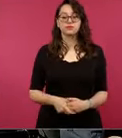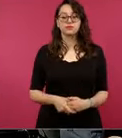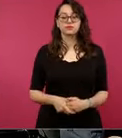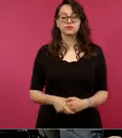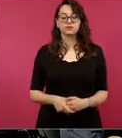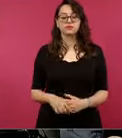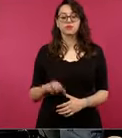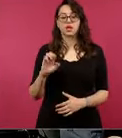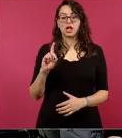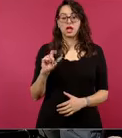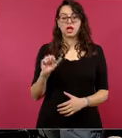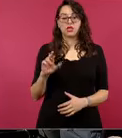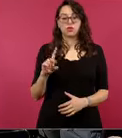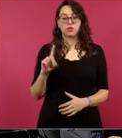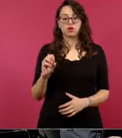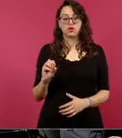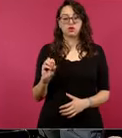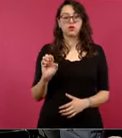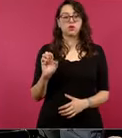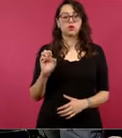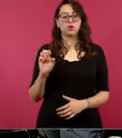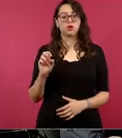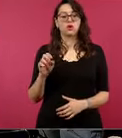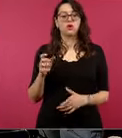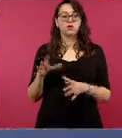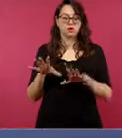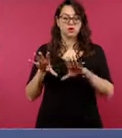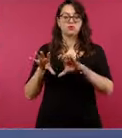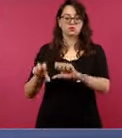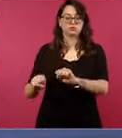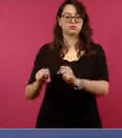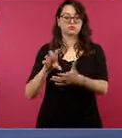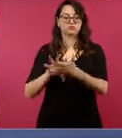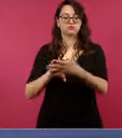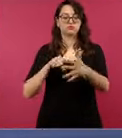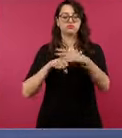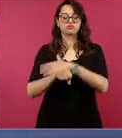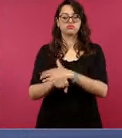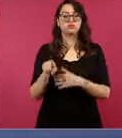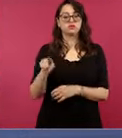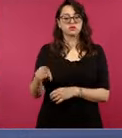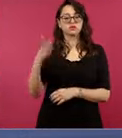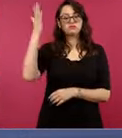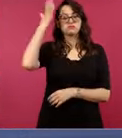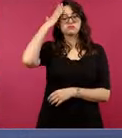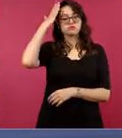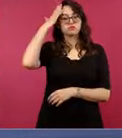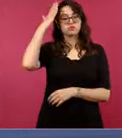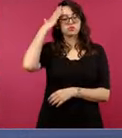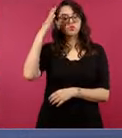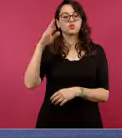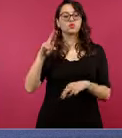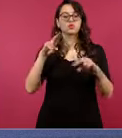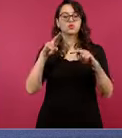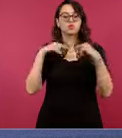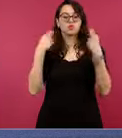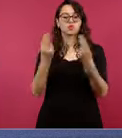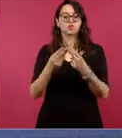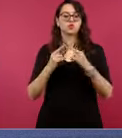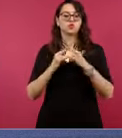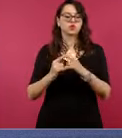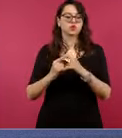de Eduardo N., presunto líder del grupo delictivo autodenominado La Unión Tepito, detenido